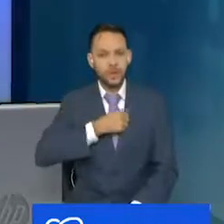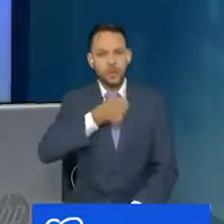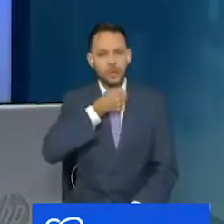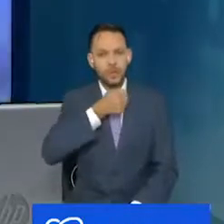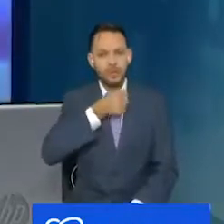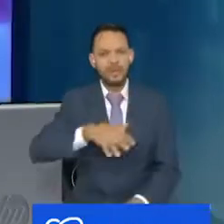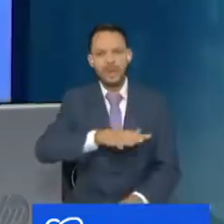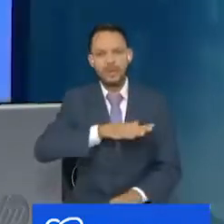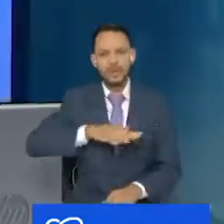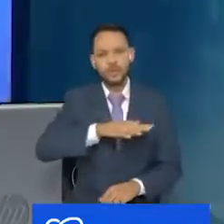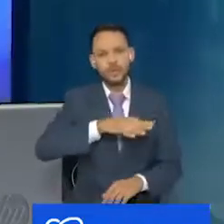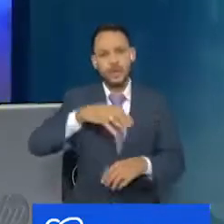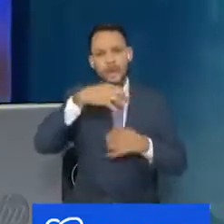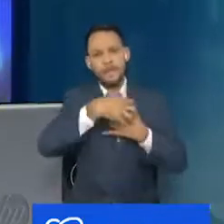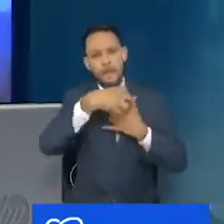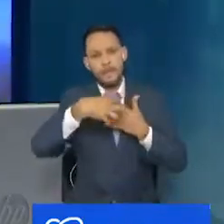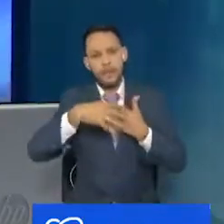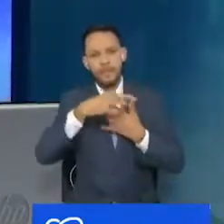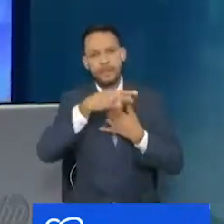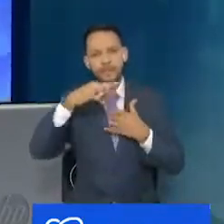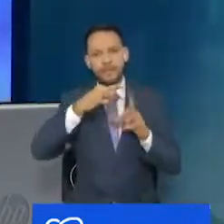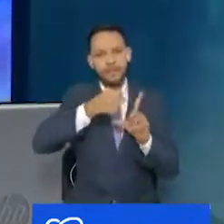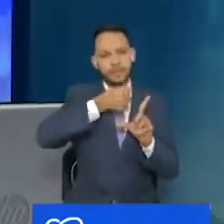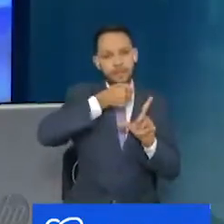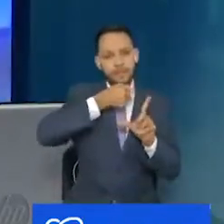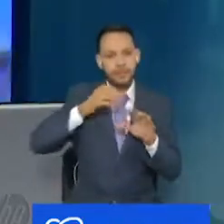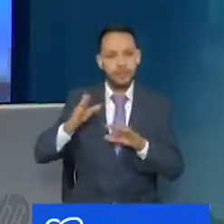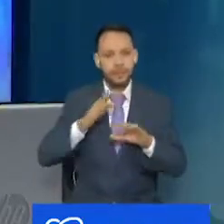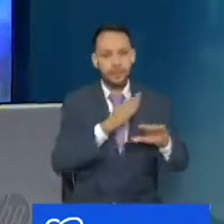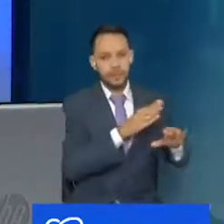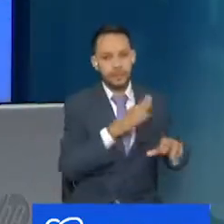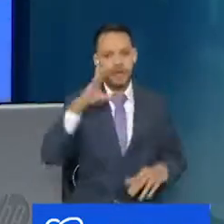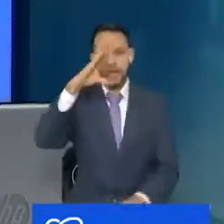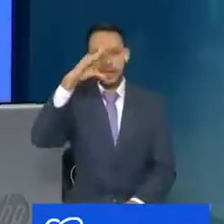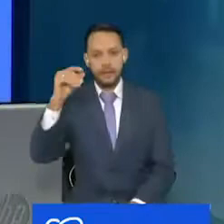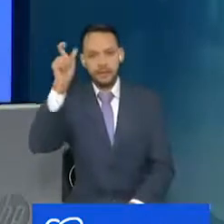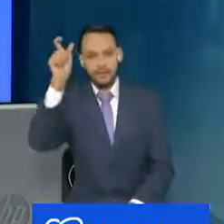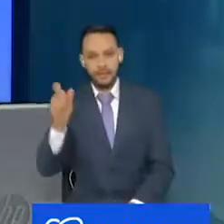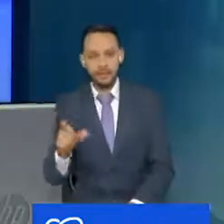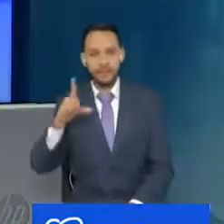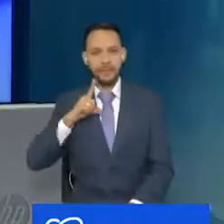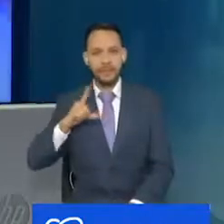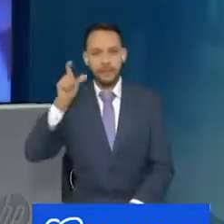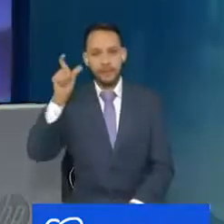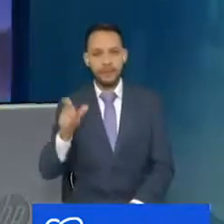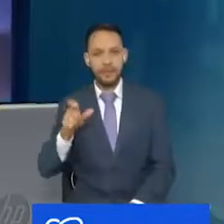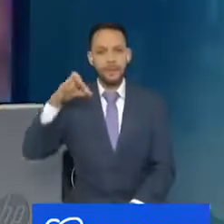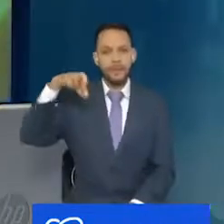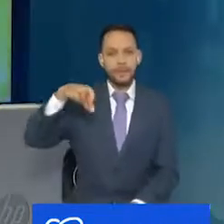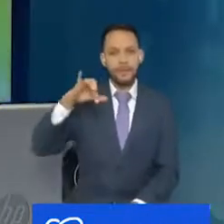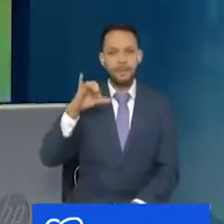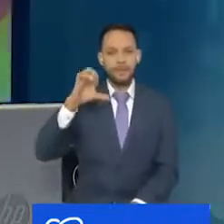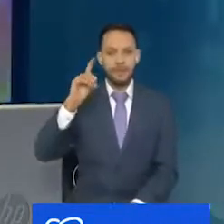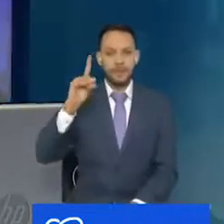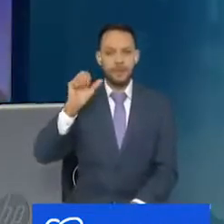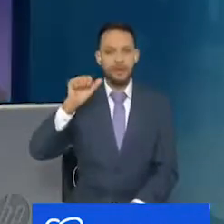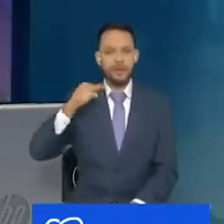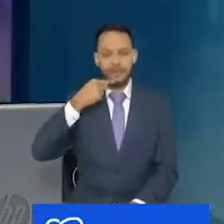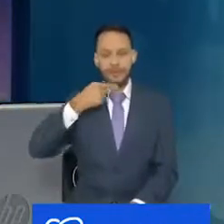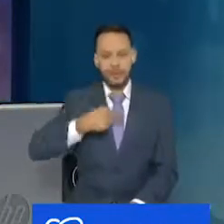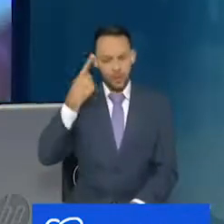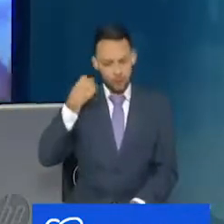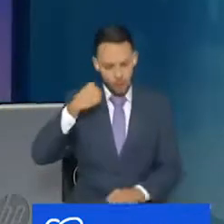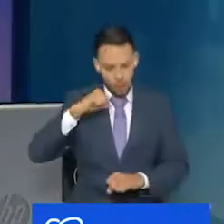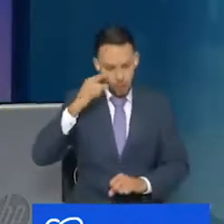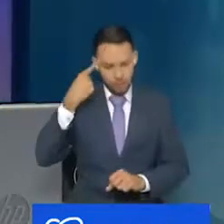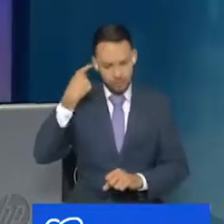www.premiosjuventud.com la información política en el quindío la recién electa representante a la cámara pide algo real habló sobre los retos que tiene al